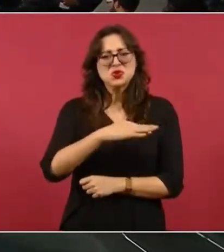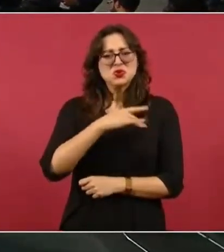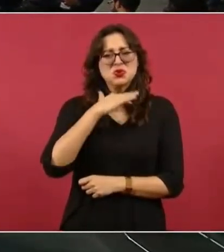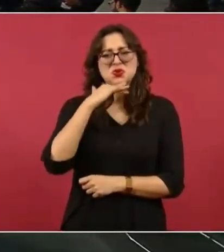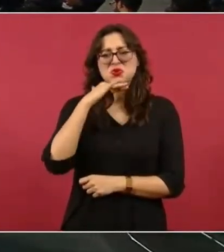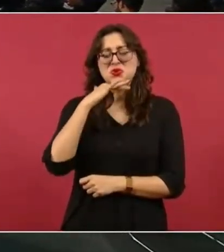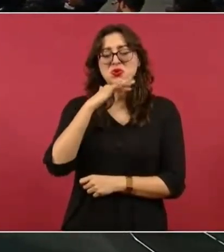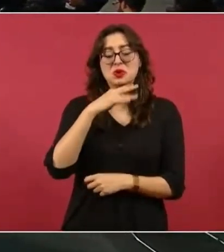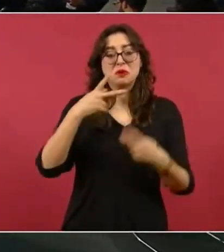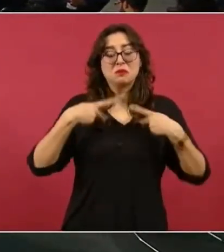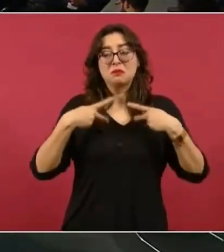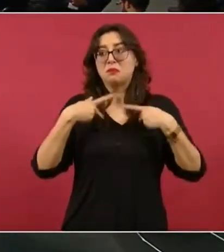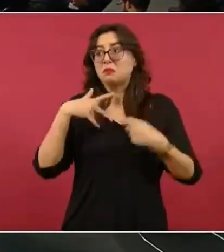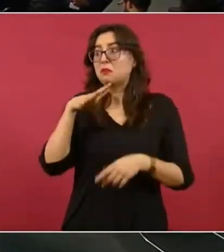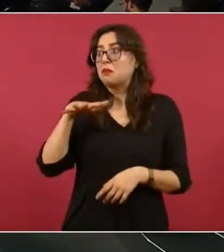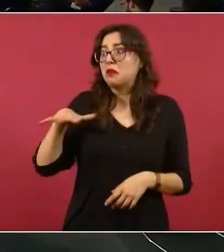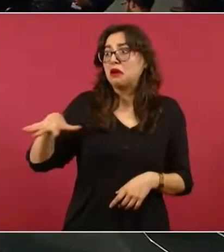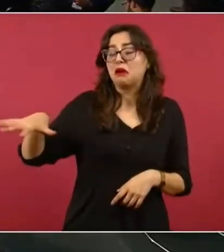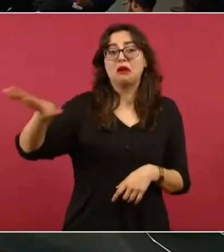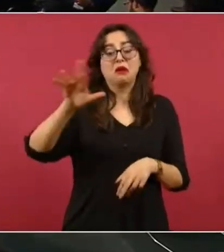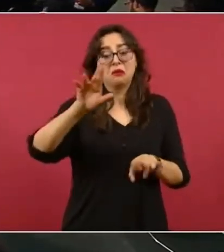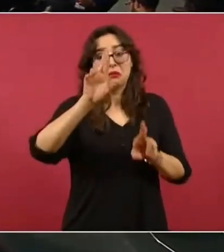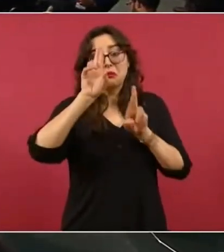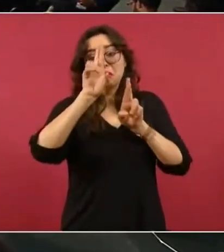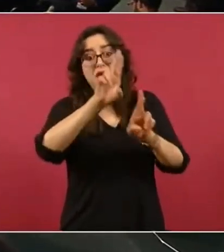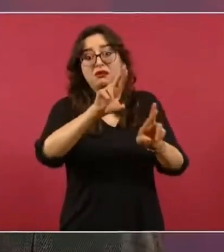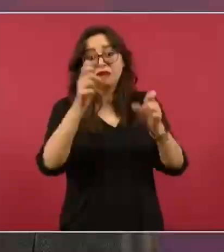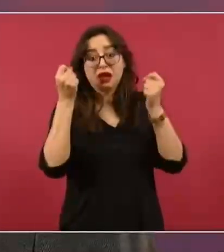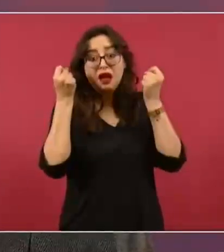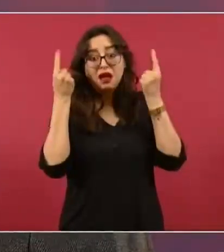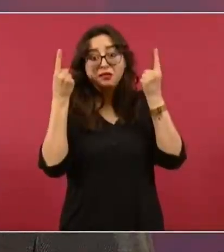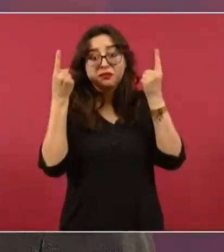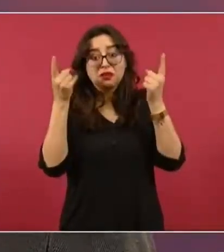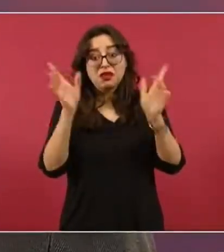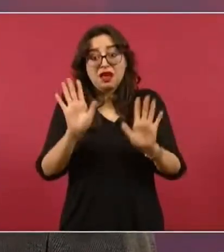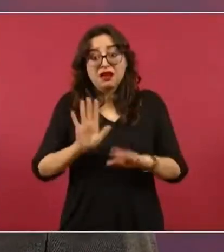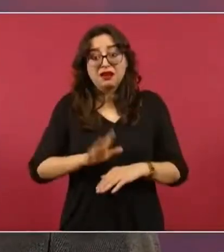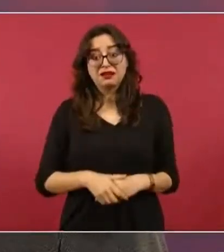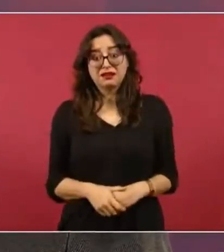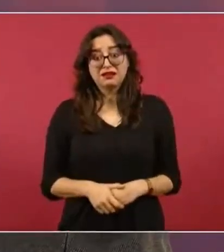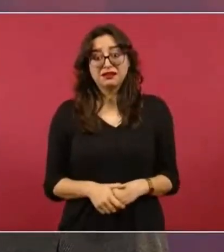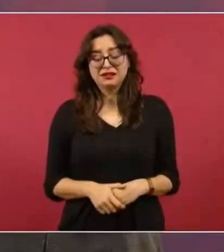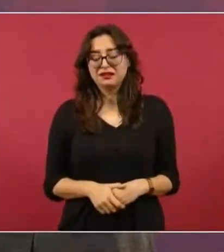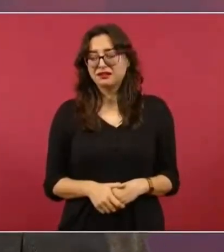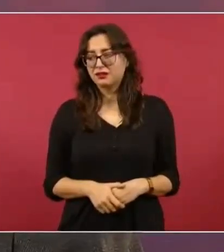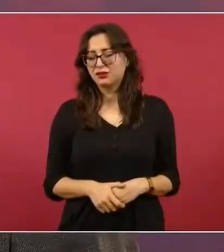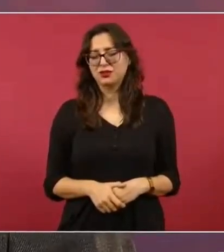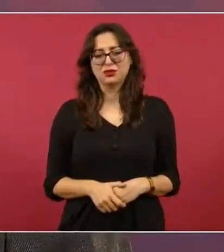no perdían su respetabilidad. Al contrario,